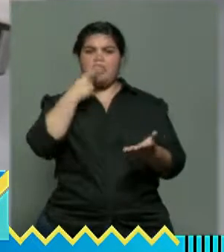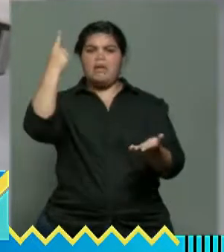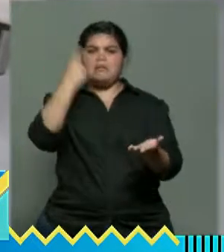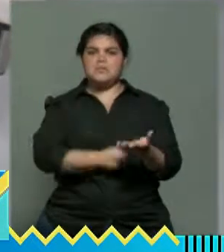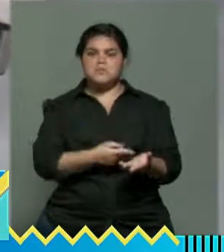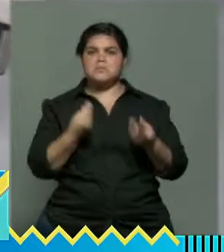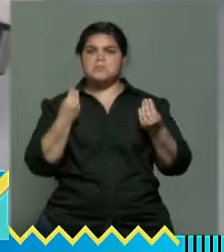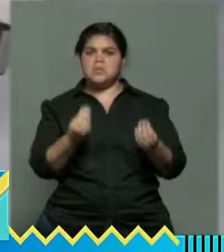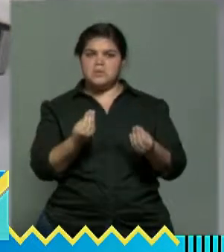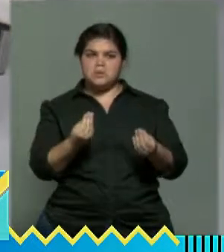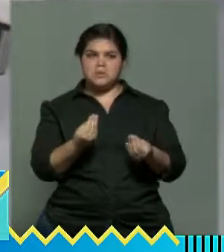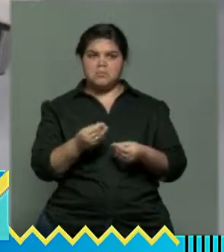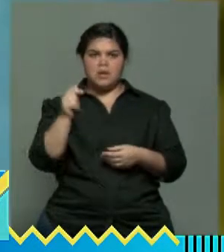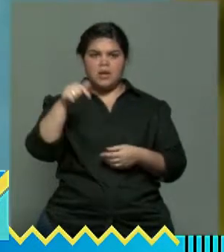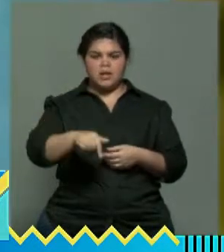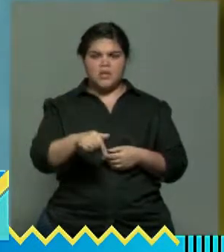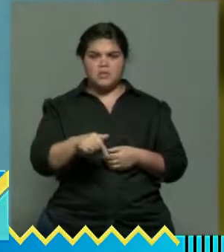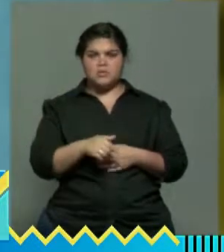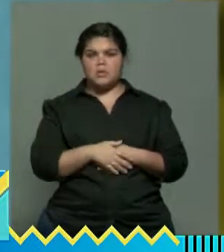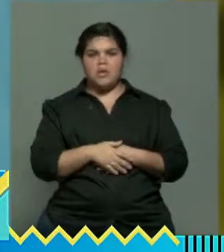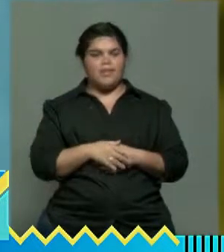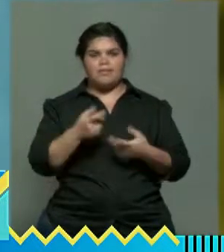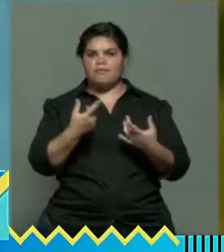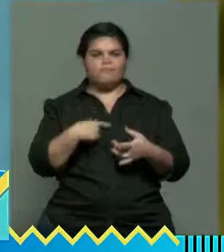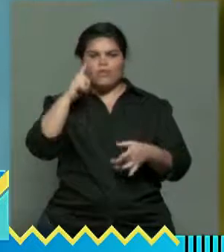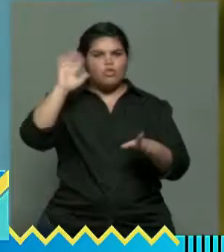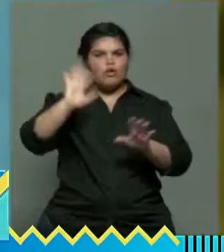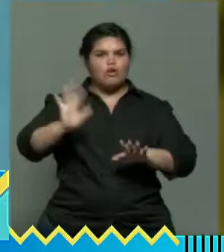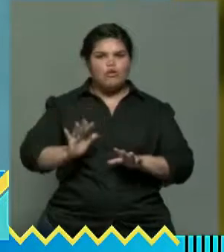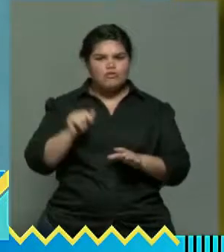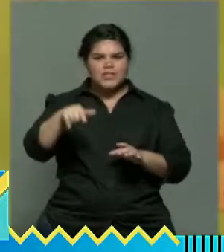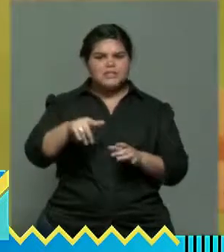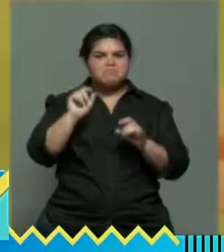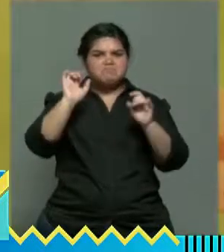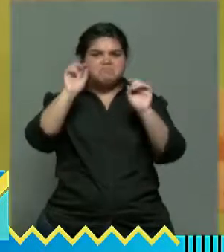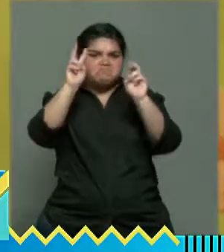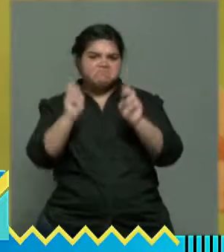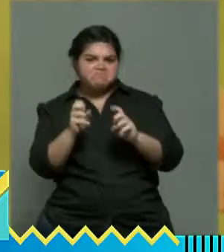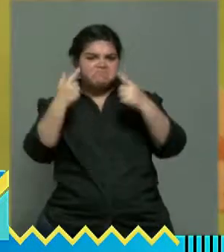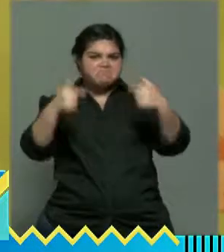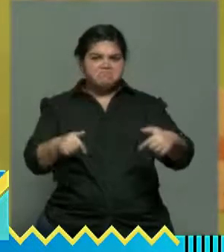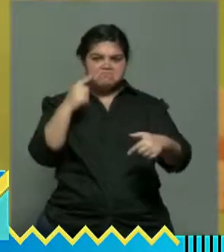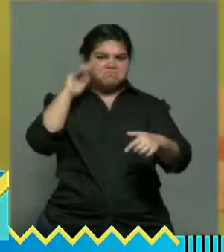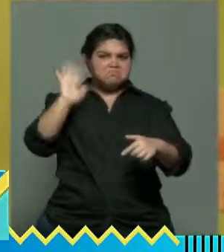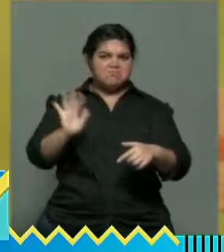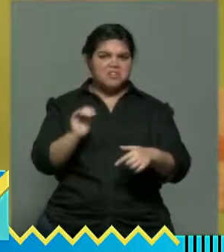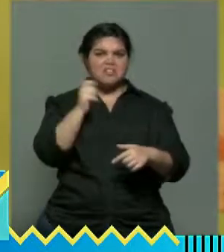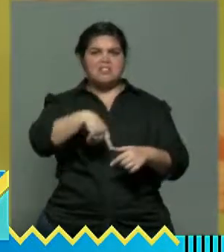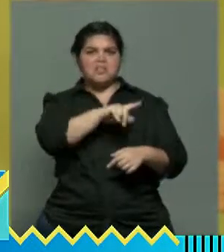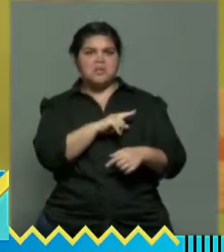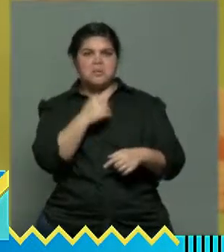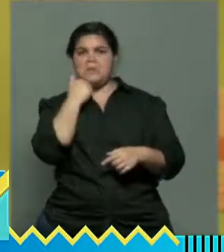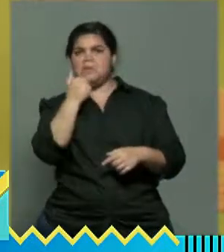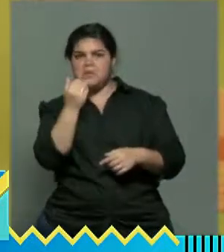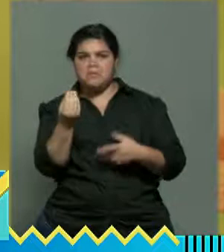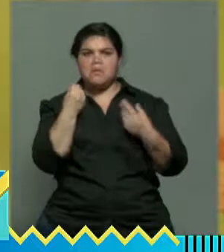una realidad que es totalmente ajena y que no tiene, digamos, y que está aislada, digamos, de la situación concreta, digamos, de un